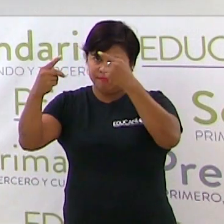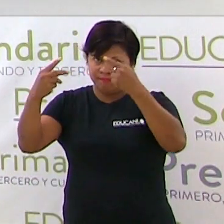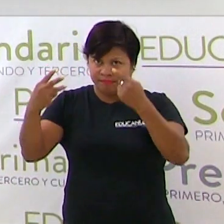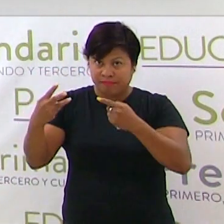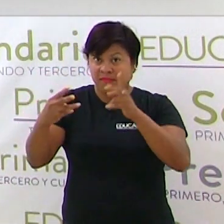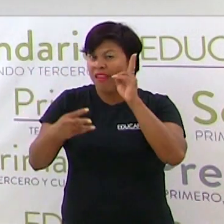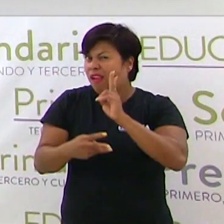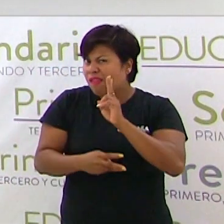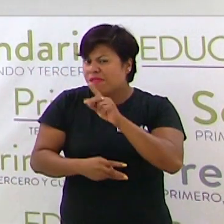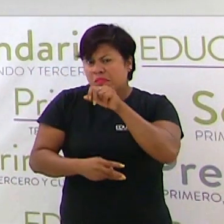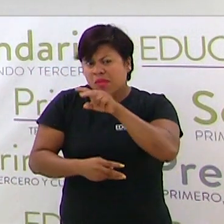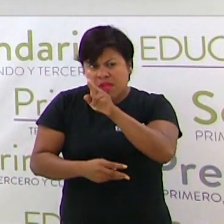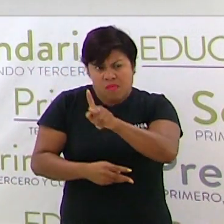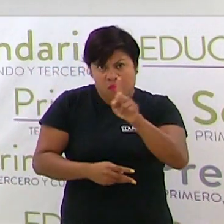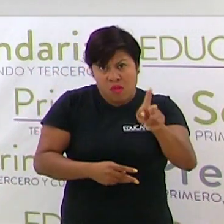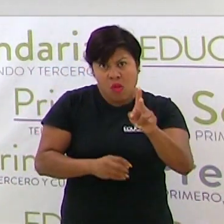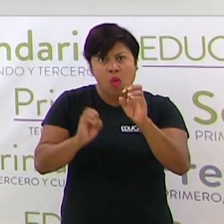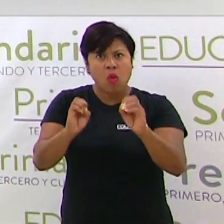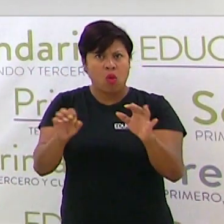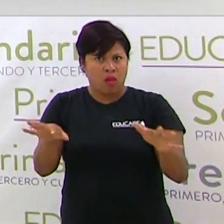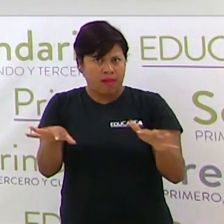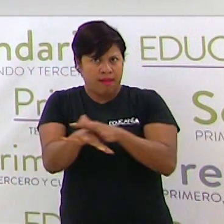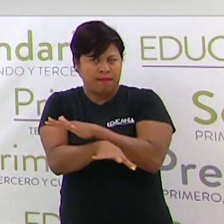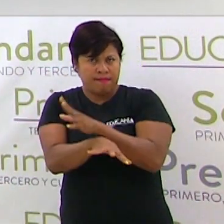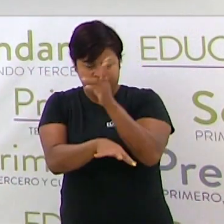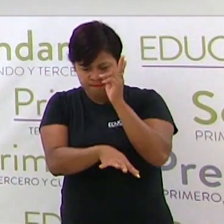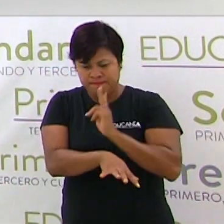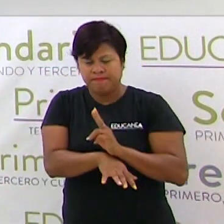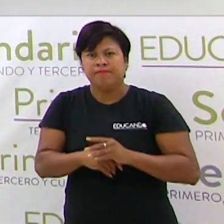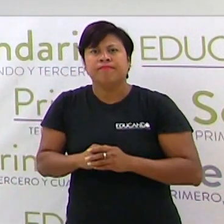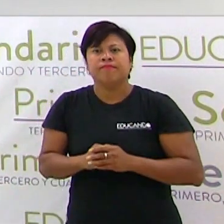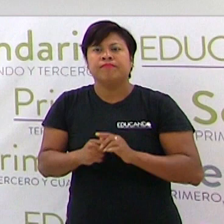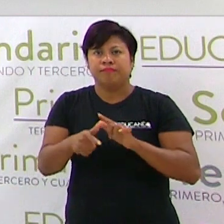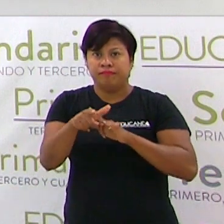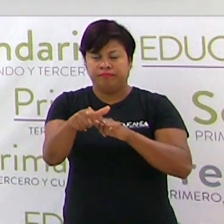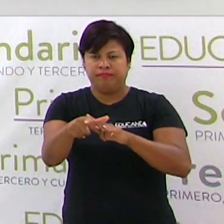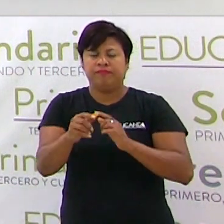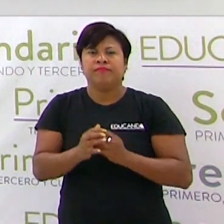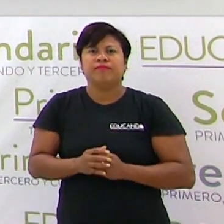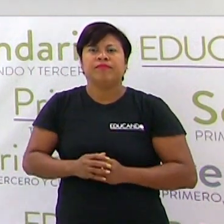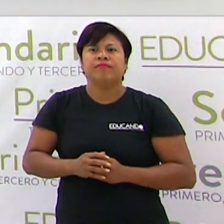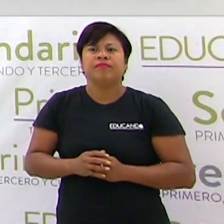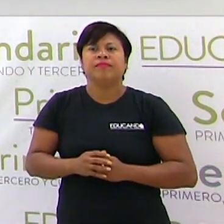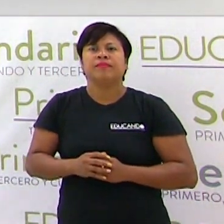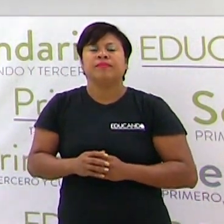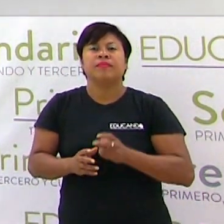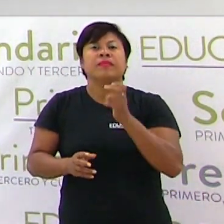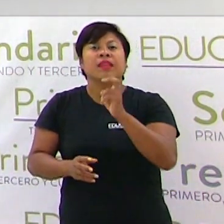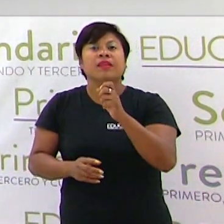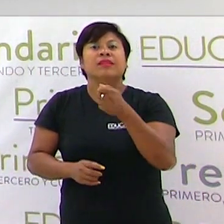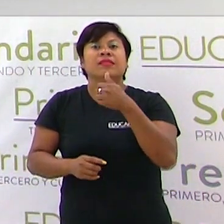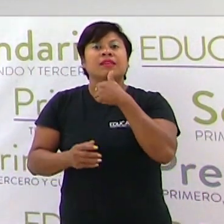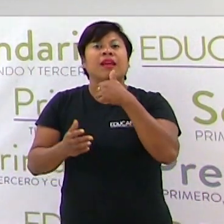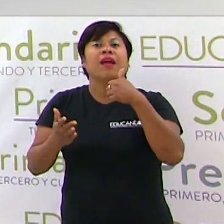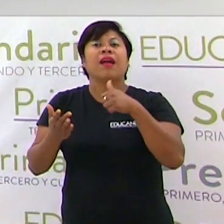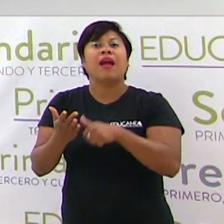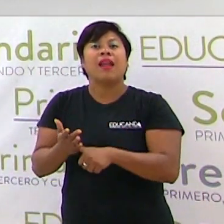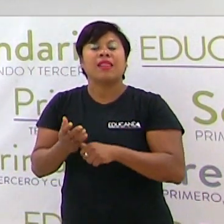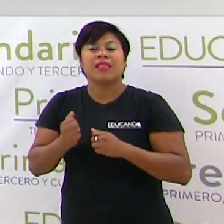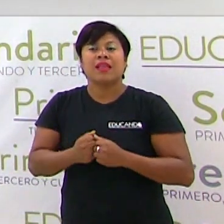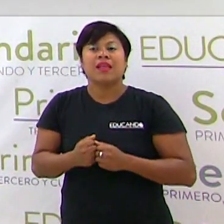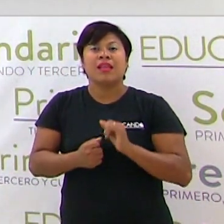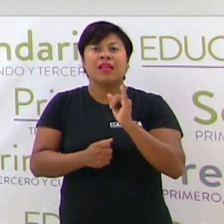los mismos o cambiaron. Bueno, vamos a continuar entonces. Esta es una carta